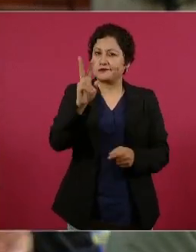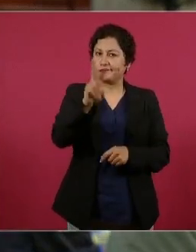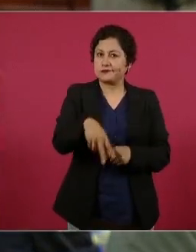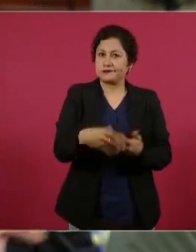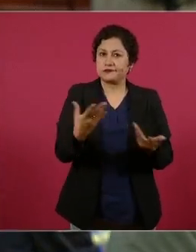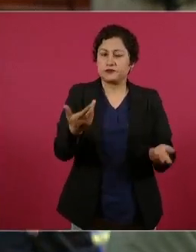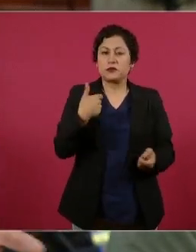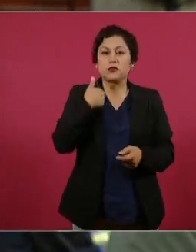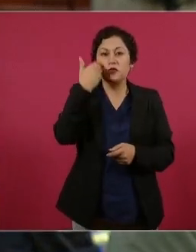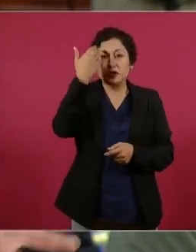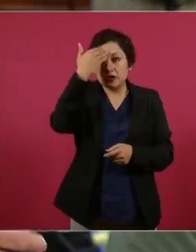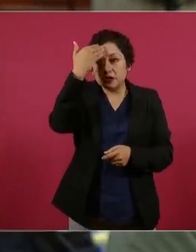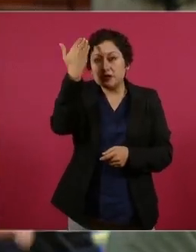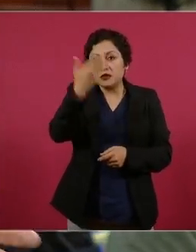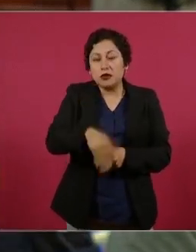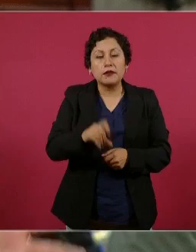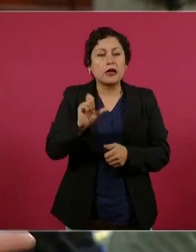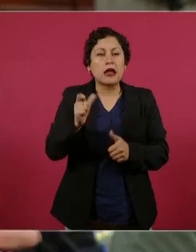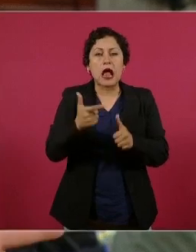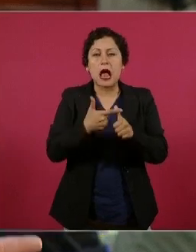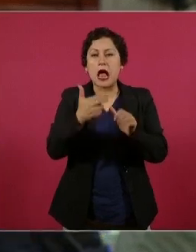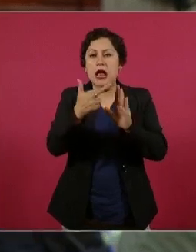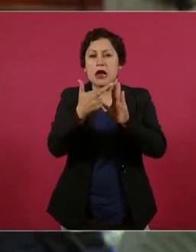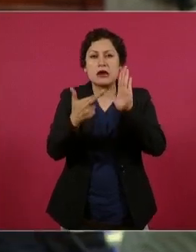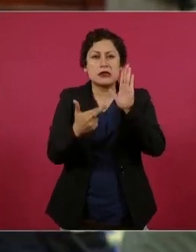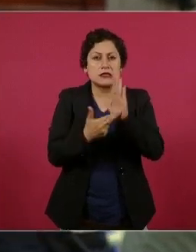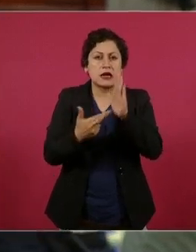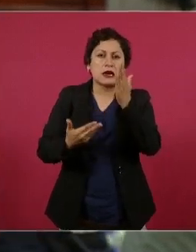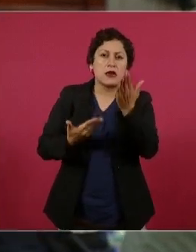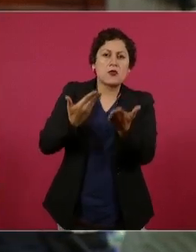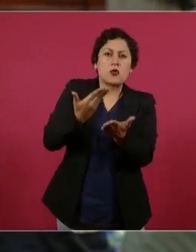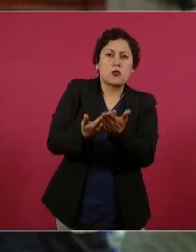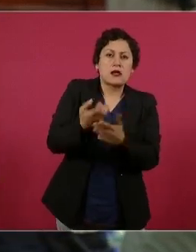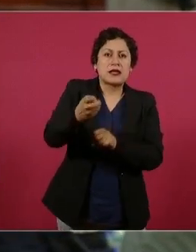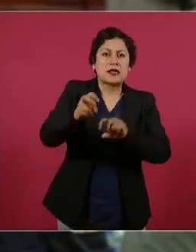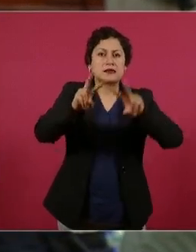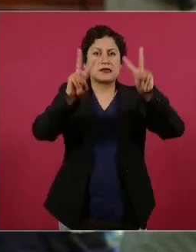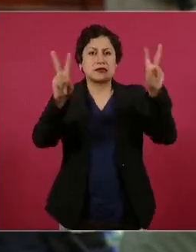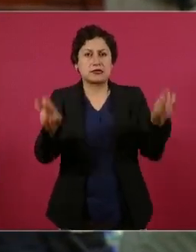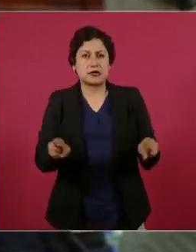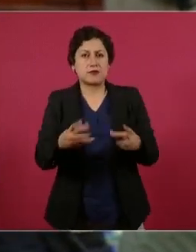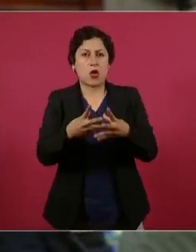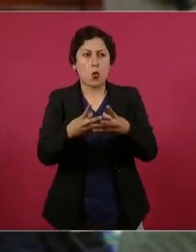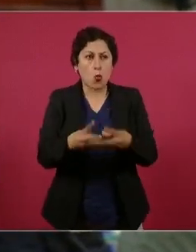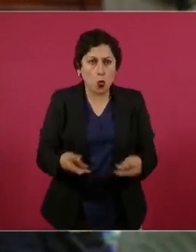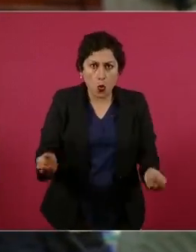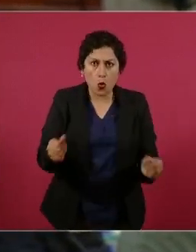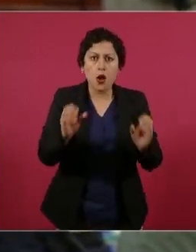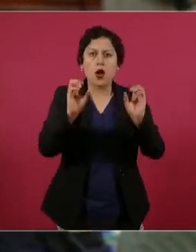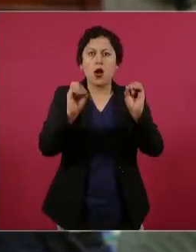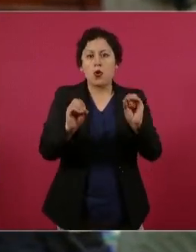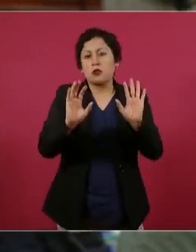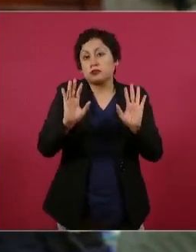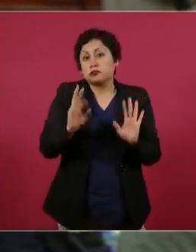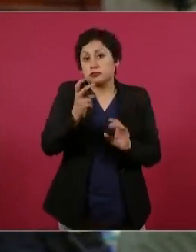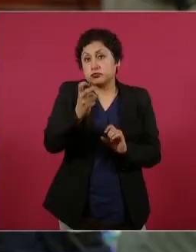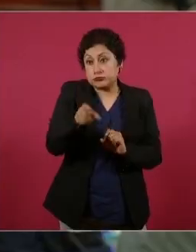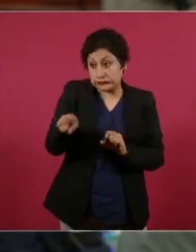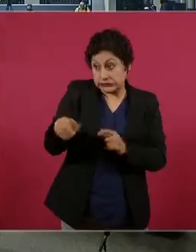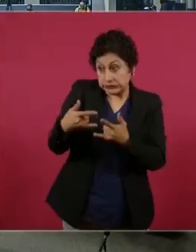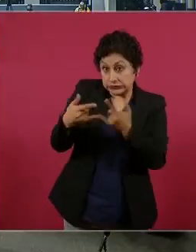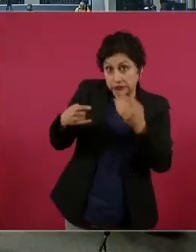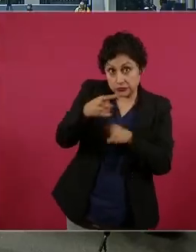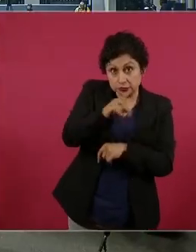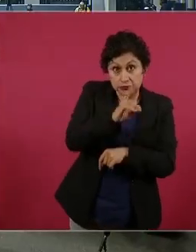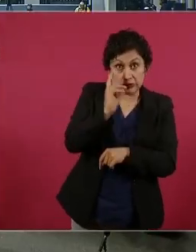saber si habrá alguna regulación, alguna propuesta para este tipo de temas, y en este caso específico, señor presidente, si podríamos tener alguna atención.